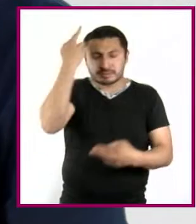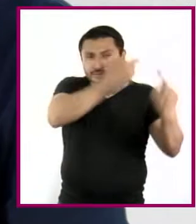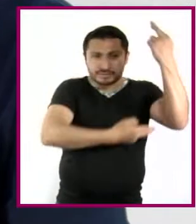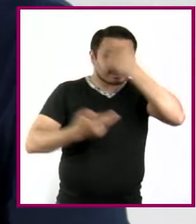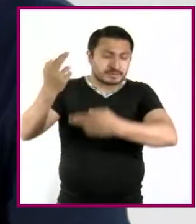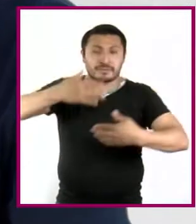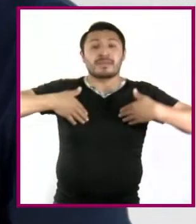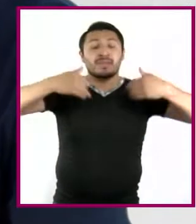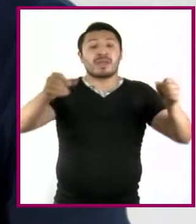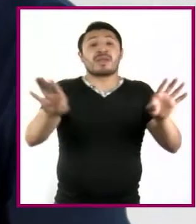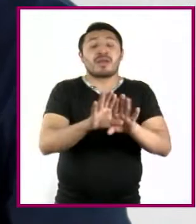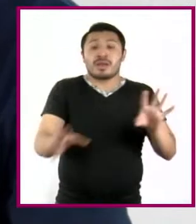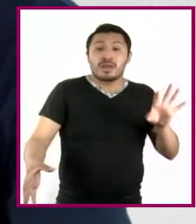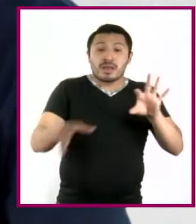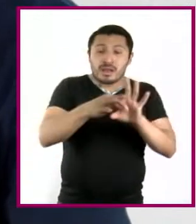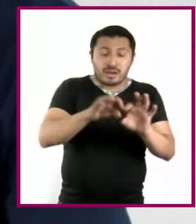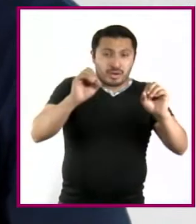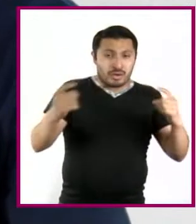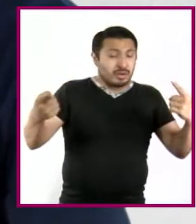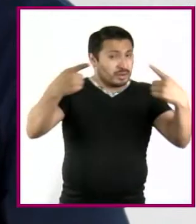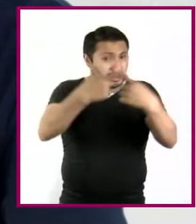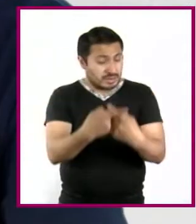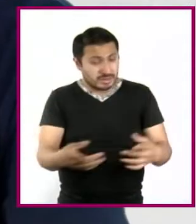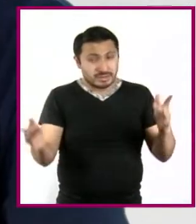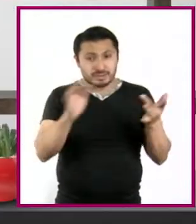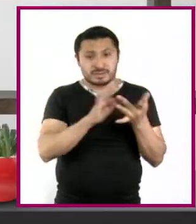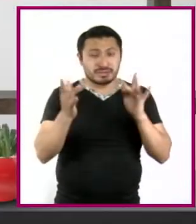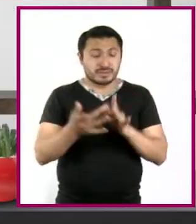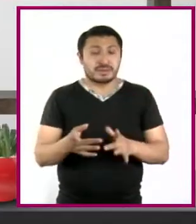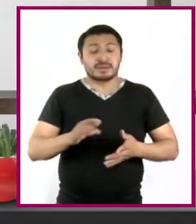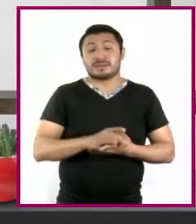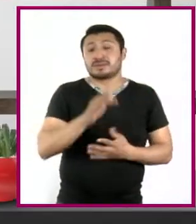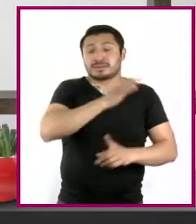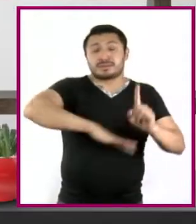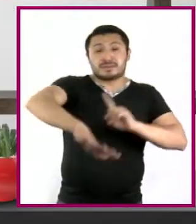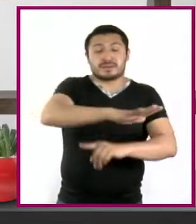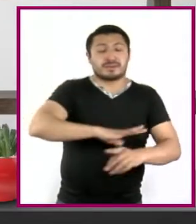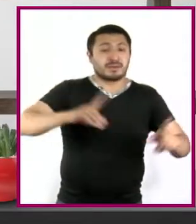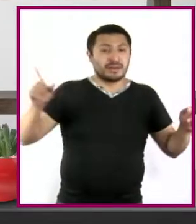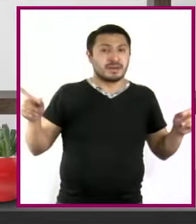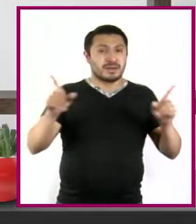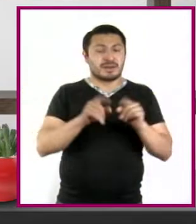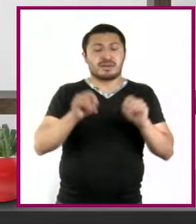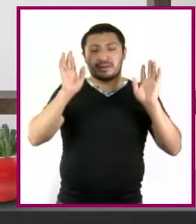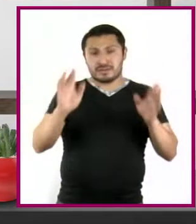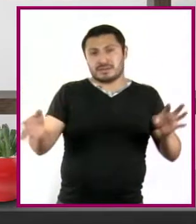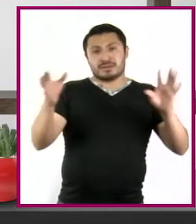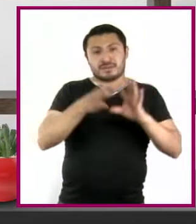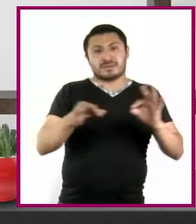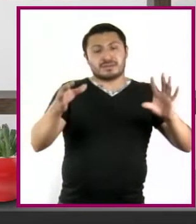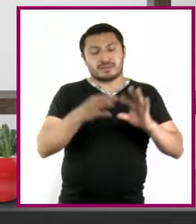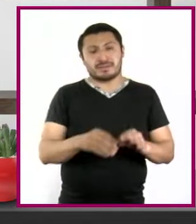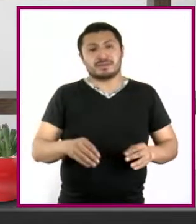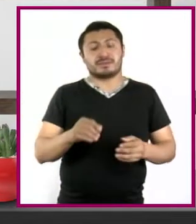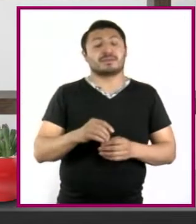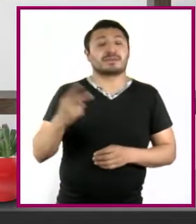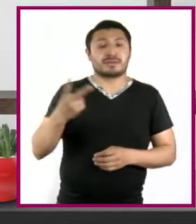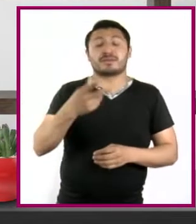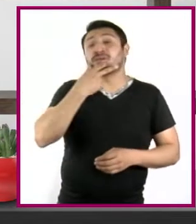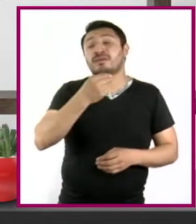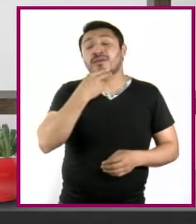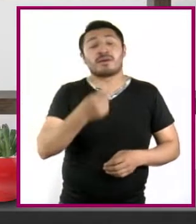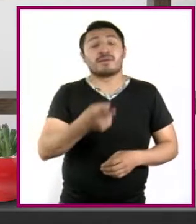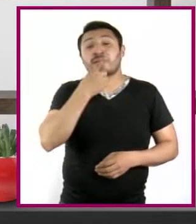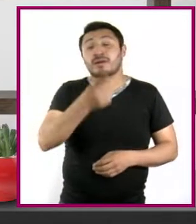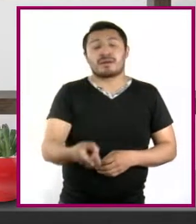la convergencia y la divergencia en sus interacciones y dialéctica. Como han resumido Carlos Riojas y Stefan Rinke recientemente,